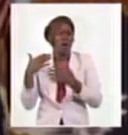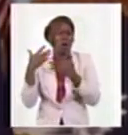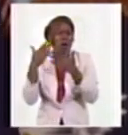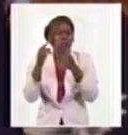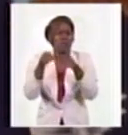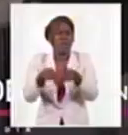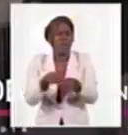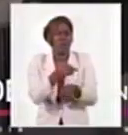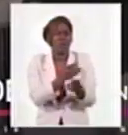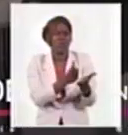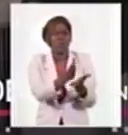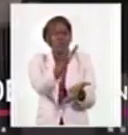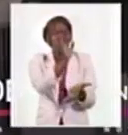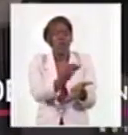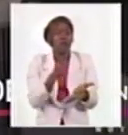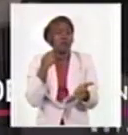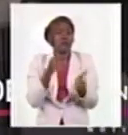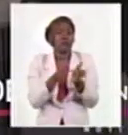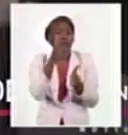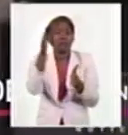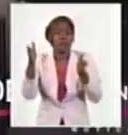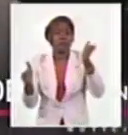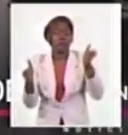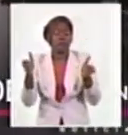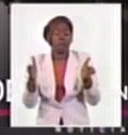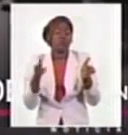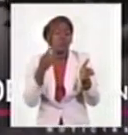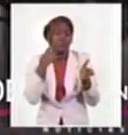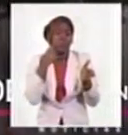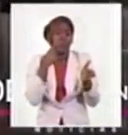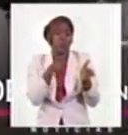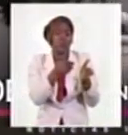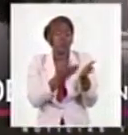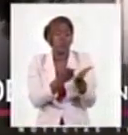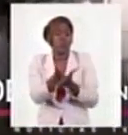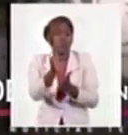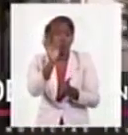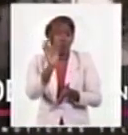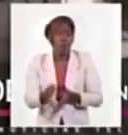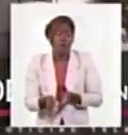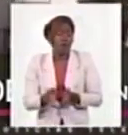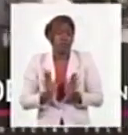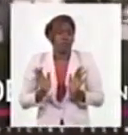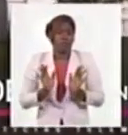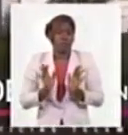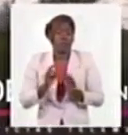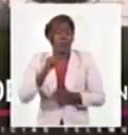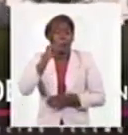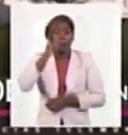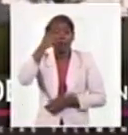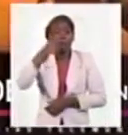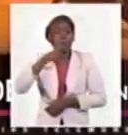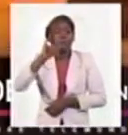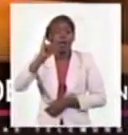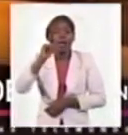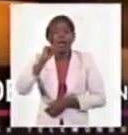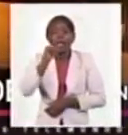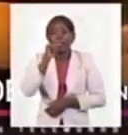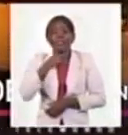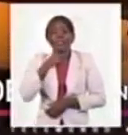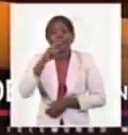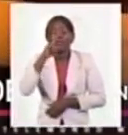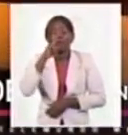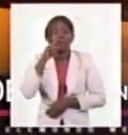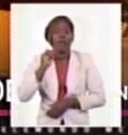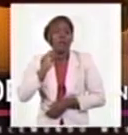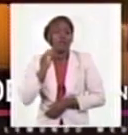año que se está iniciando, como tú decías, el tercer año del presidente Biden. Es el año previo